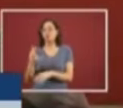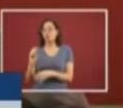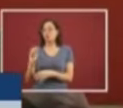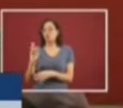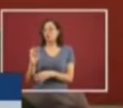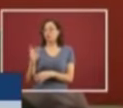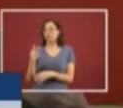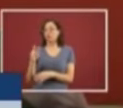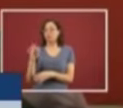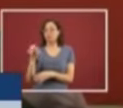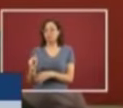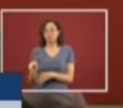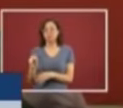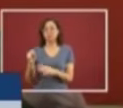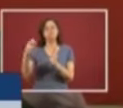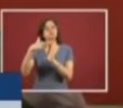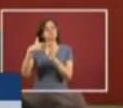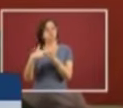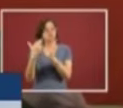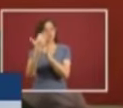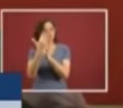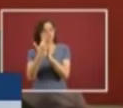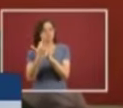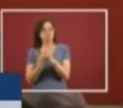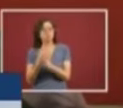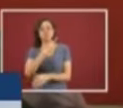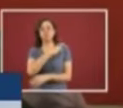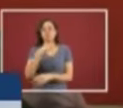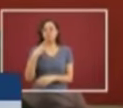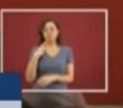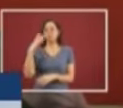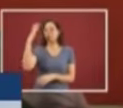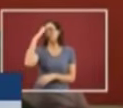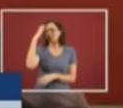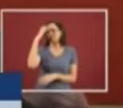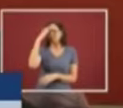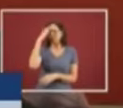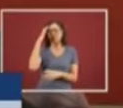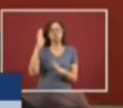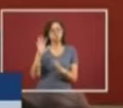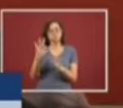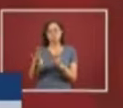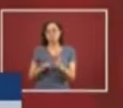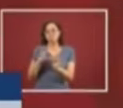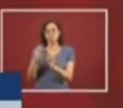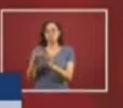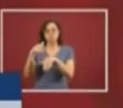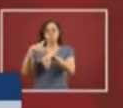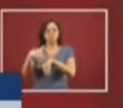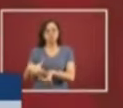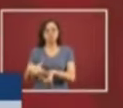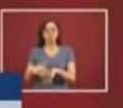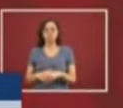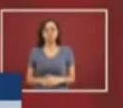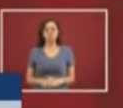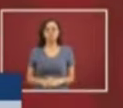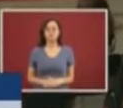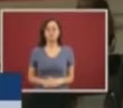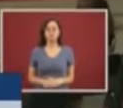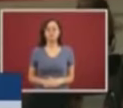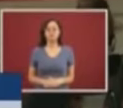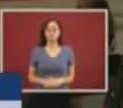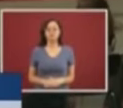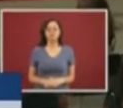en el diario quehacer, sobre todo cuando tenemos alguna profesión, como es en este caso la profesión médica o la profesión de